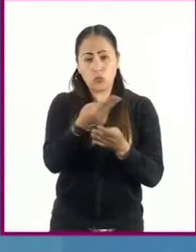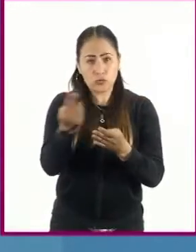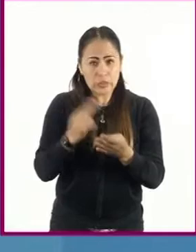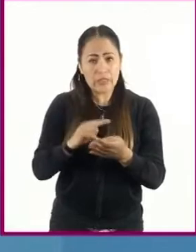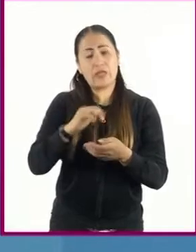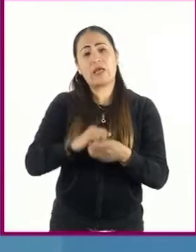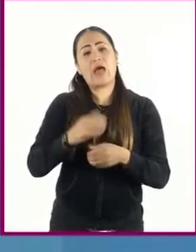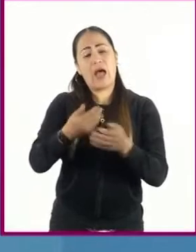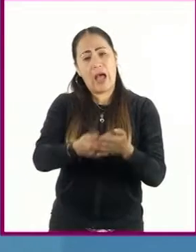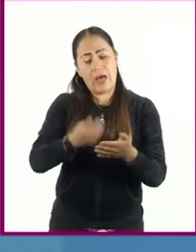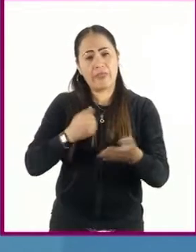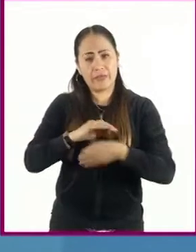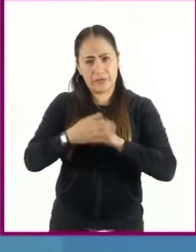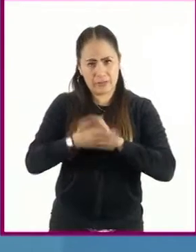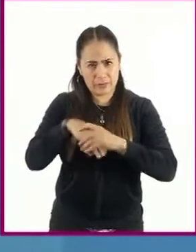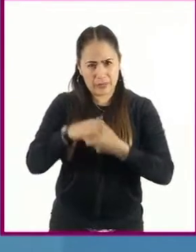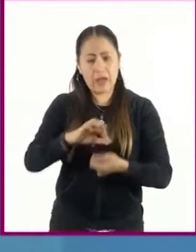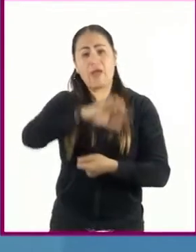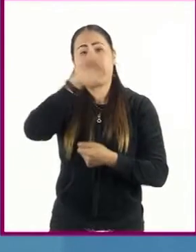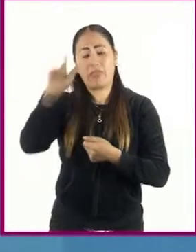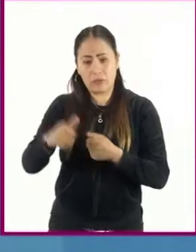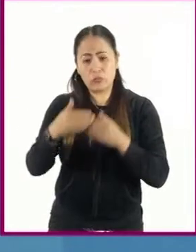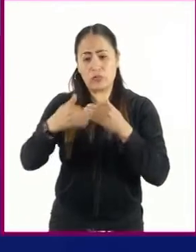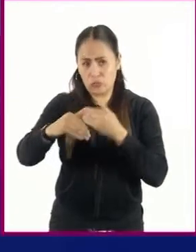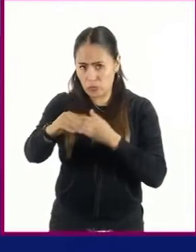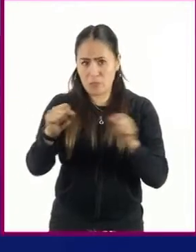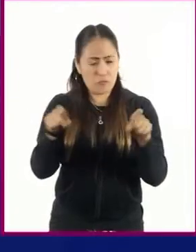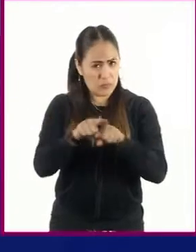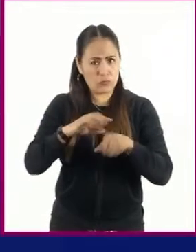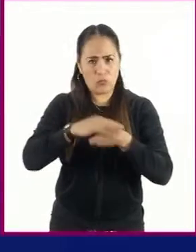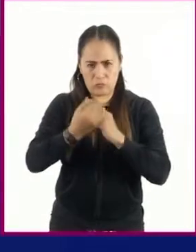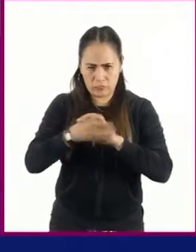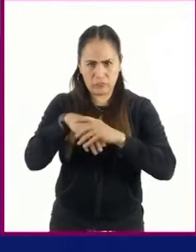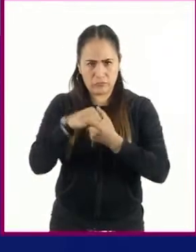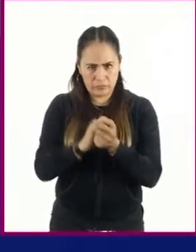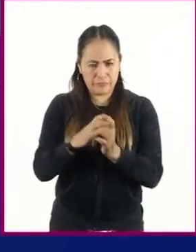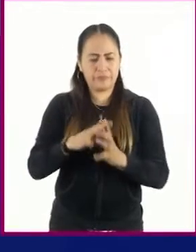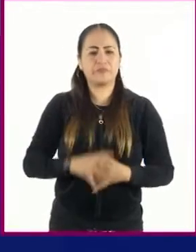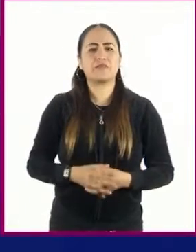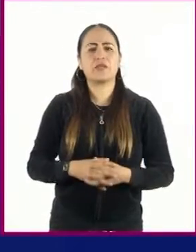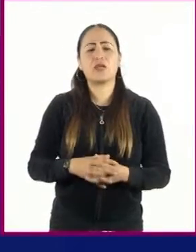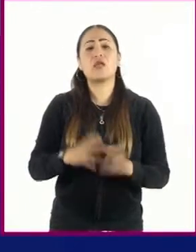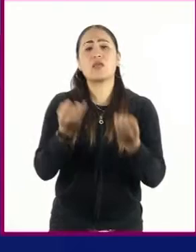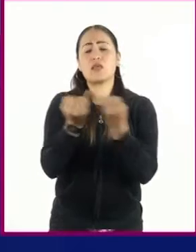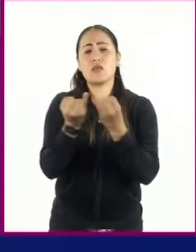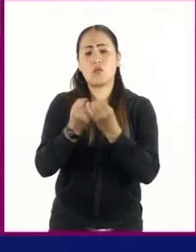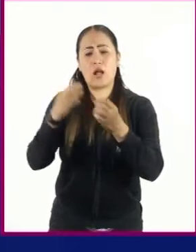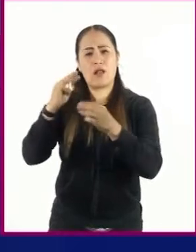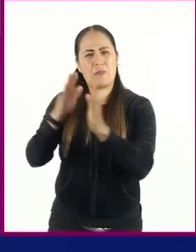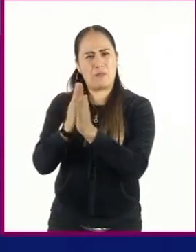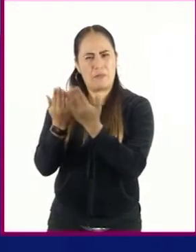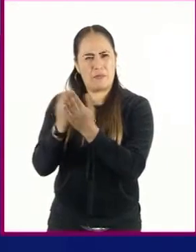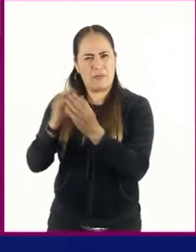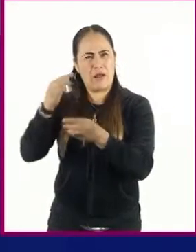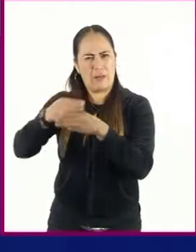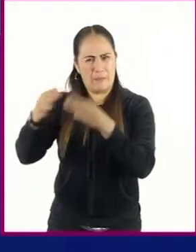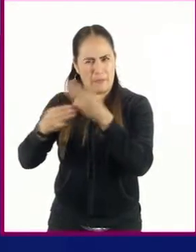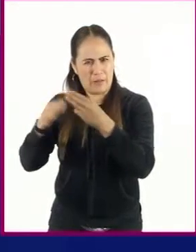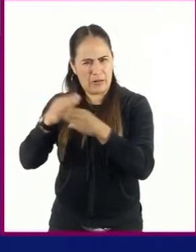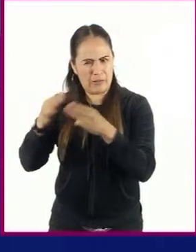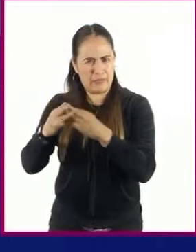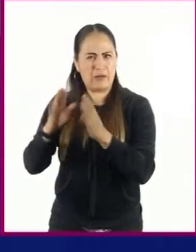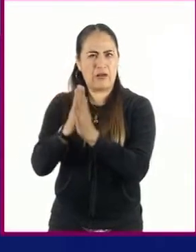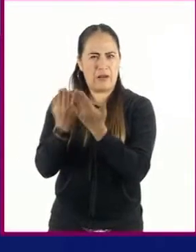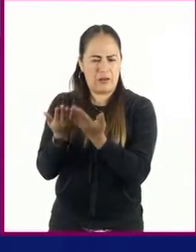después de trabajar con ellos. Necesitarán su libro de texto por si requieren hacer alguna consulta, su cuaderno u